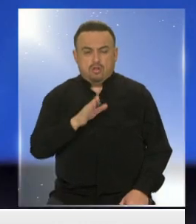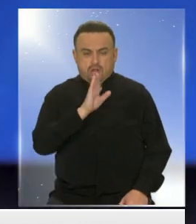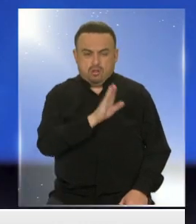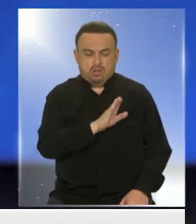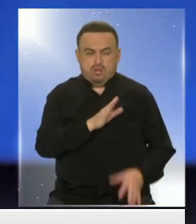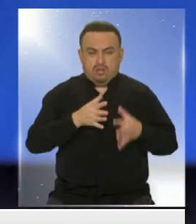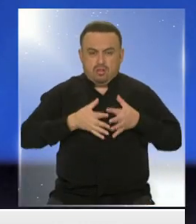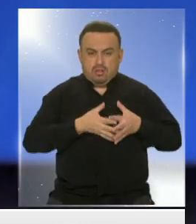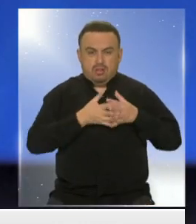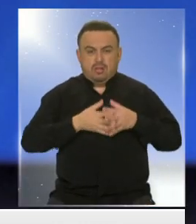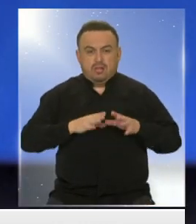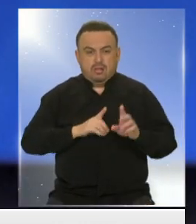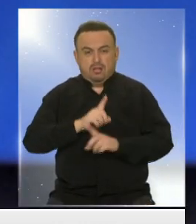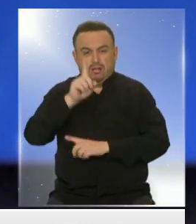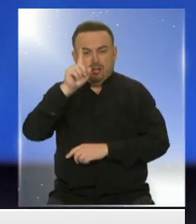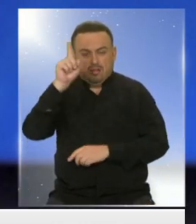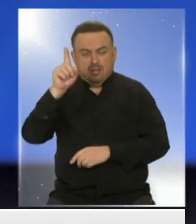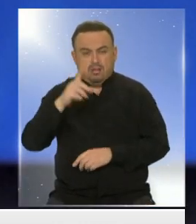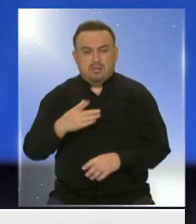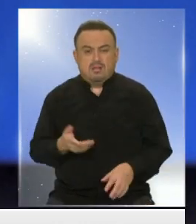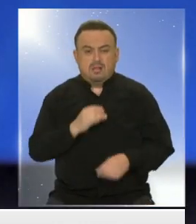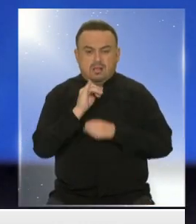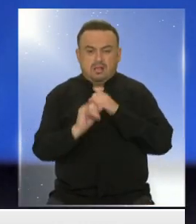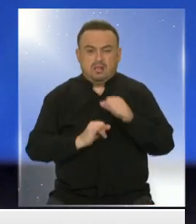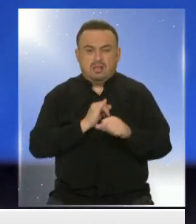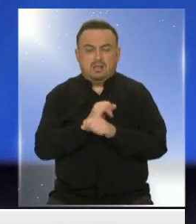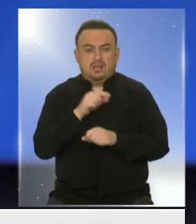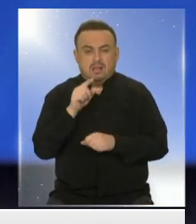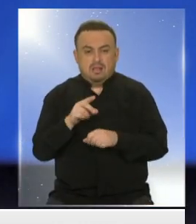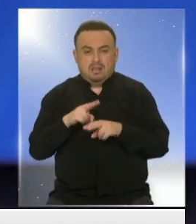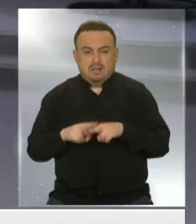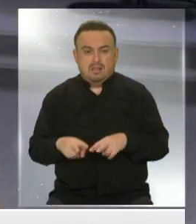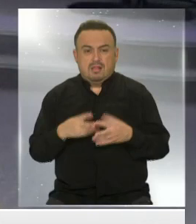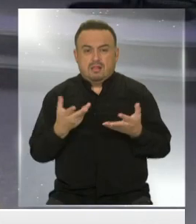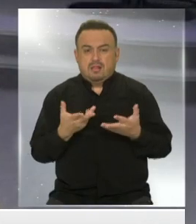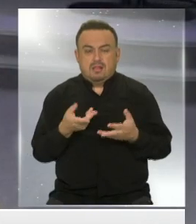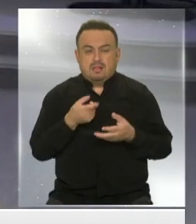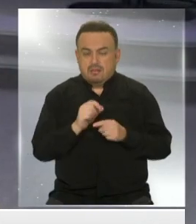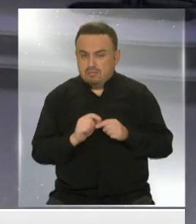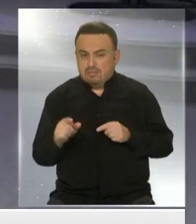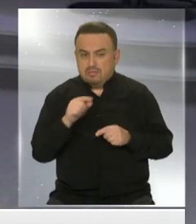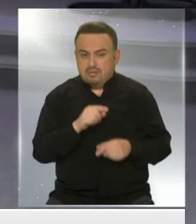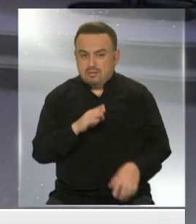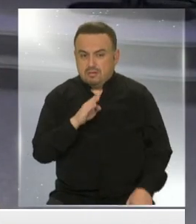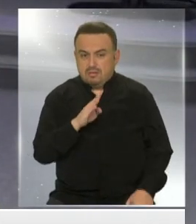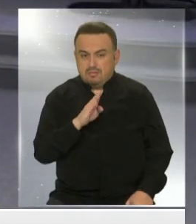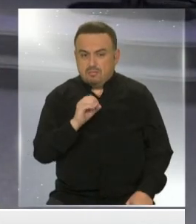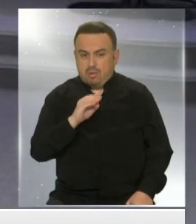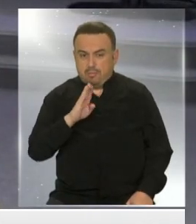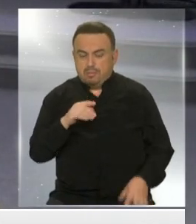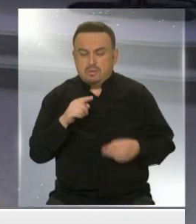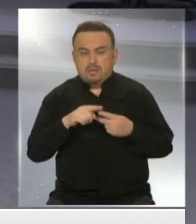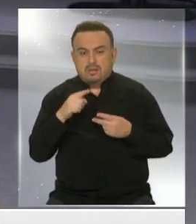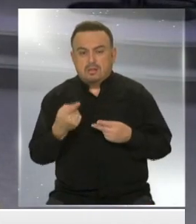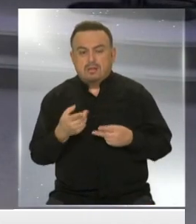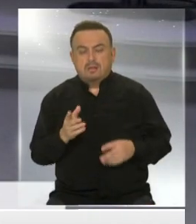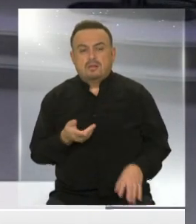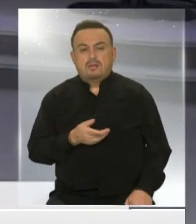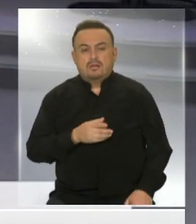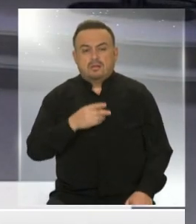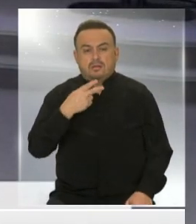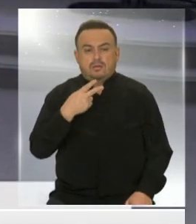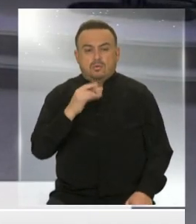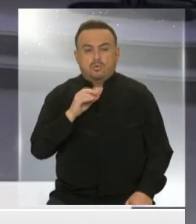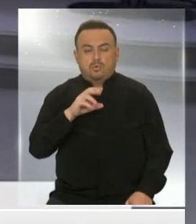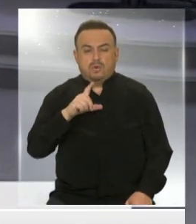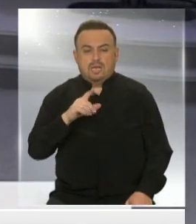a la estación espacial internacional la hazaña que van a emprender bob behnken y dough hurley a